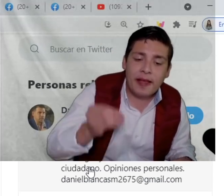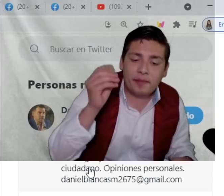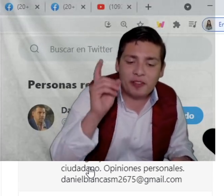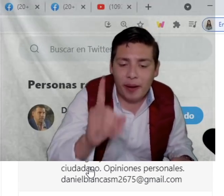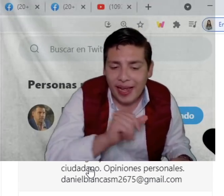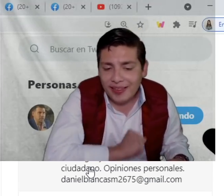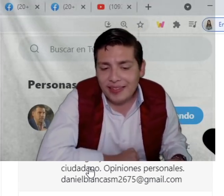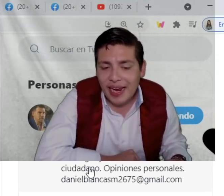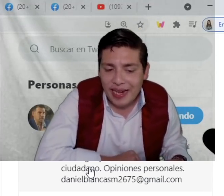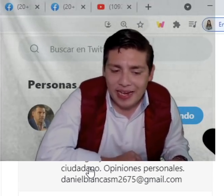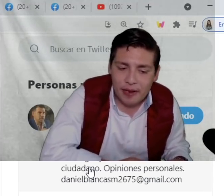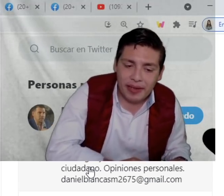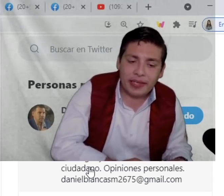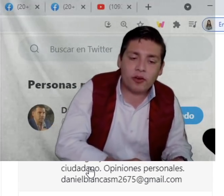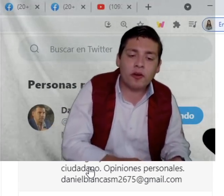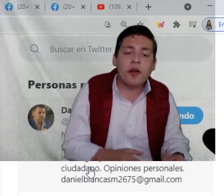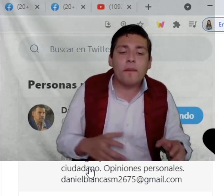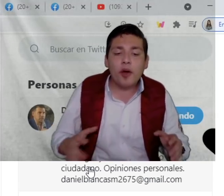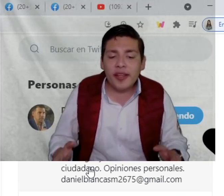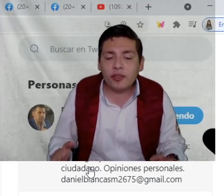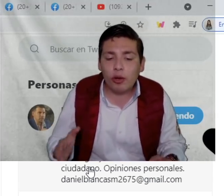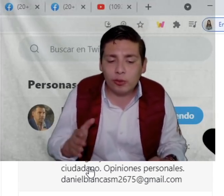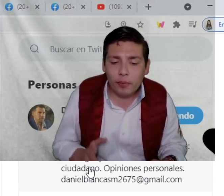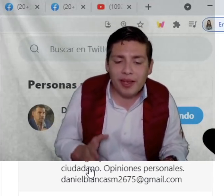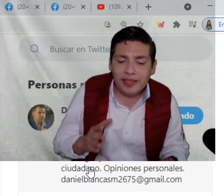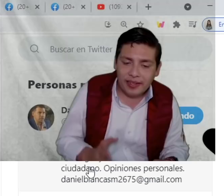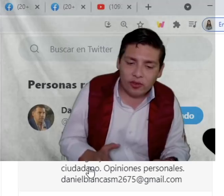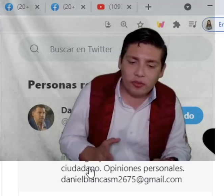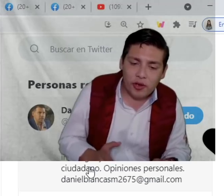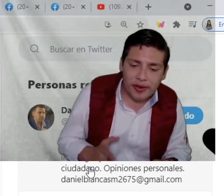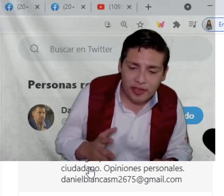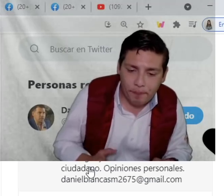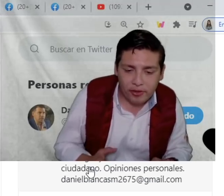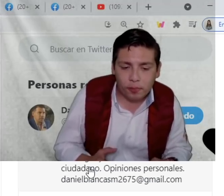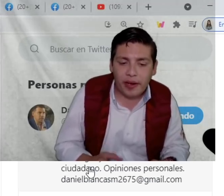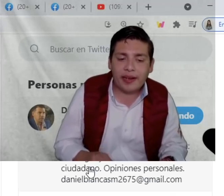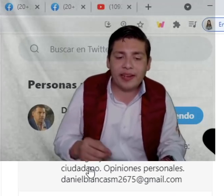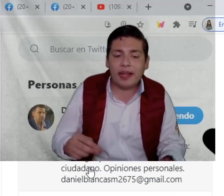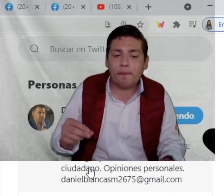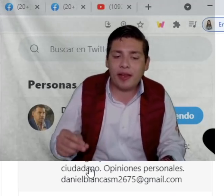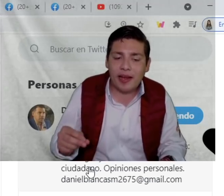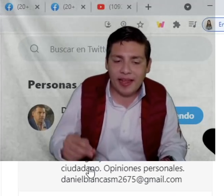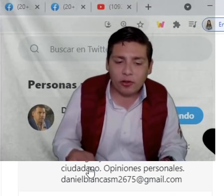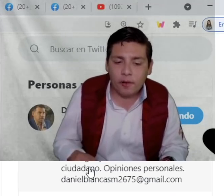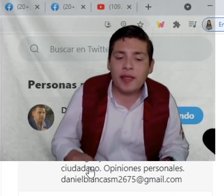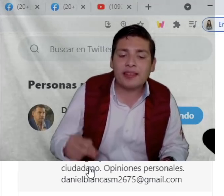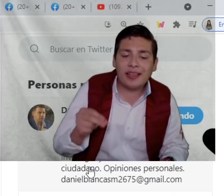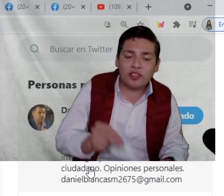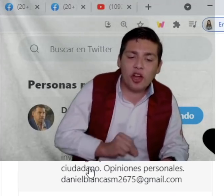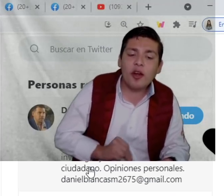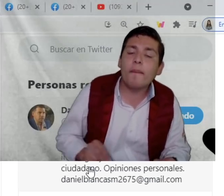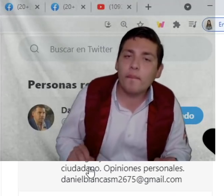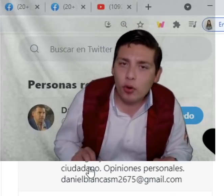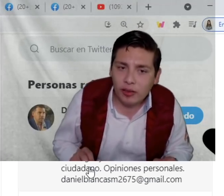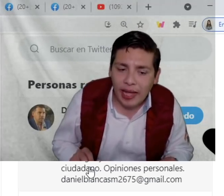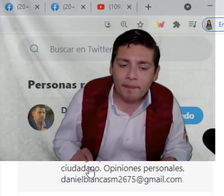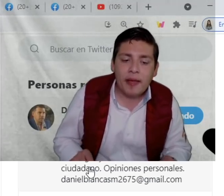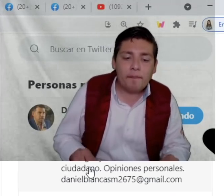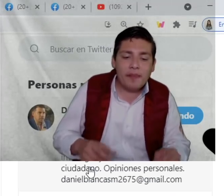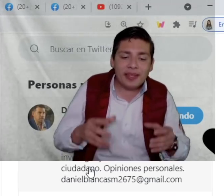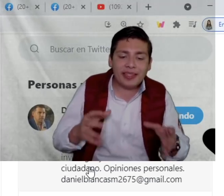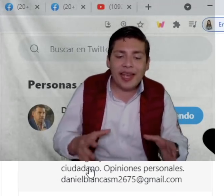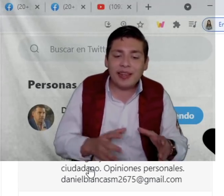Así, disparates en el INE México. Monex, 4.600 millones de pesos para Enrique Peña Nieto. Sanción,